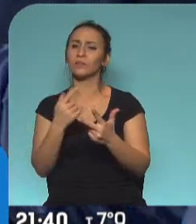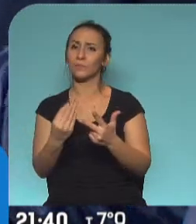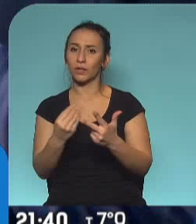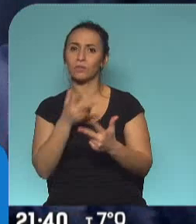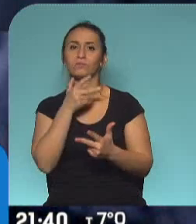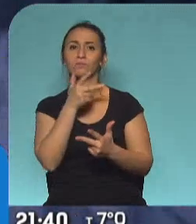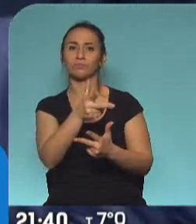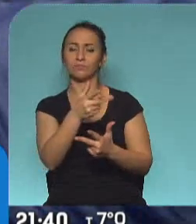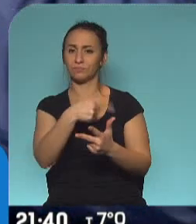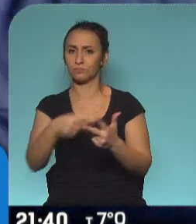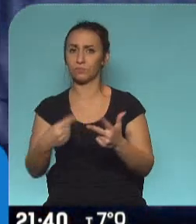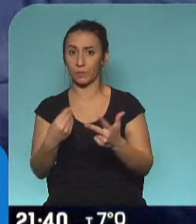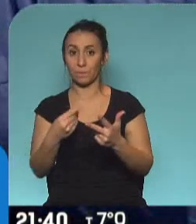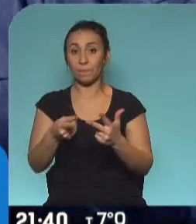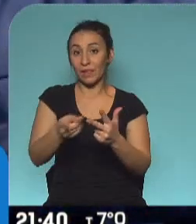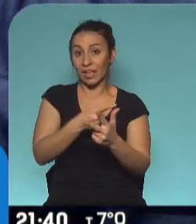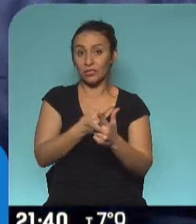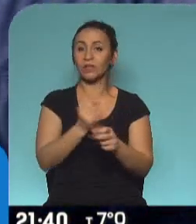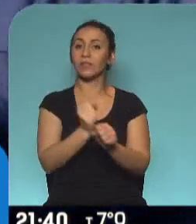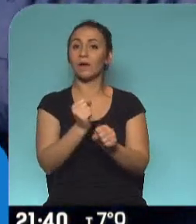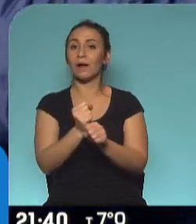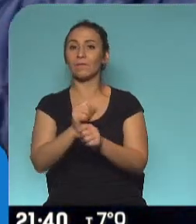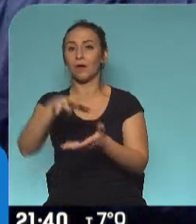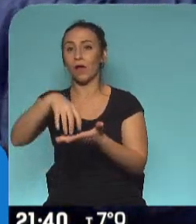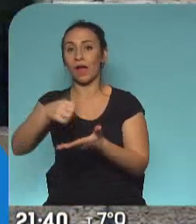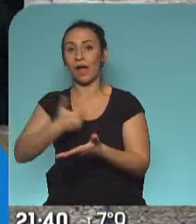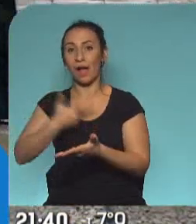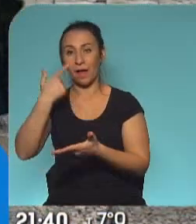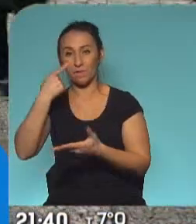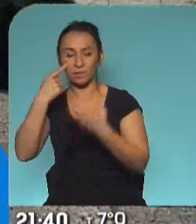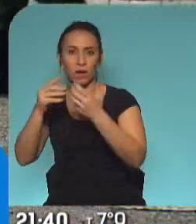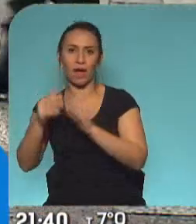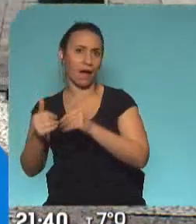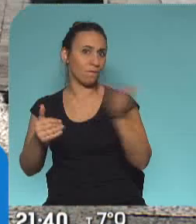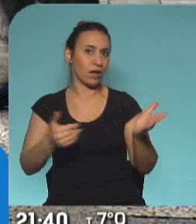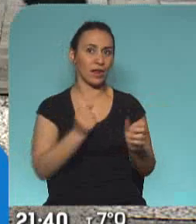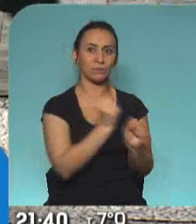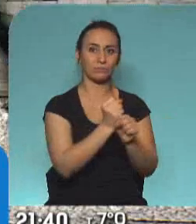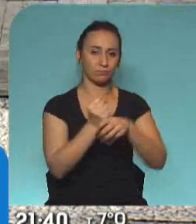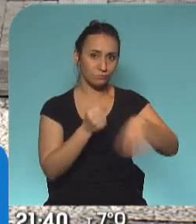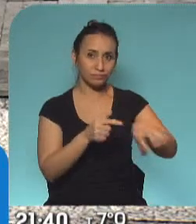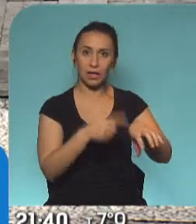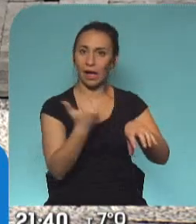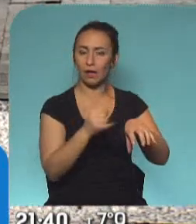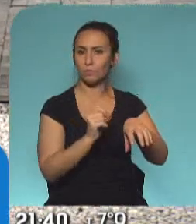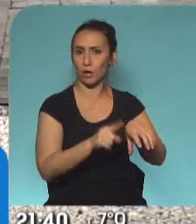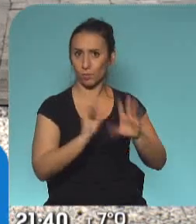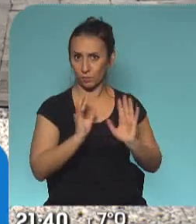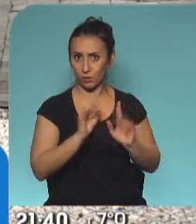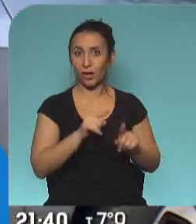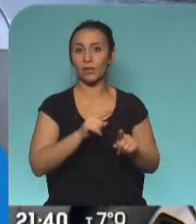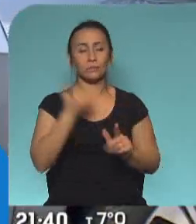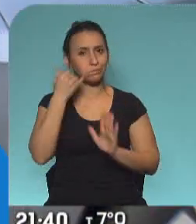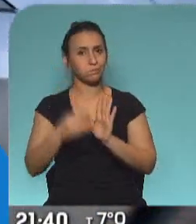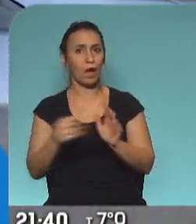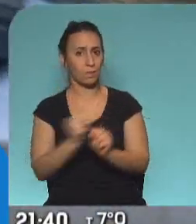precisamente ellos trabajaban en forma externa a la AFI. Es más, tenían su base, y eso está probado en la causa, que tenían